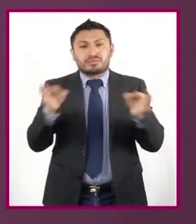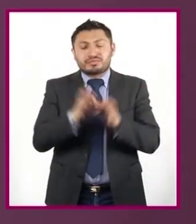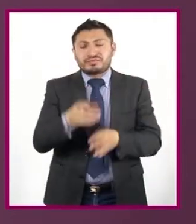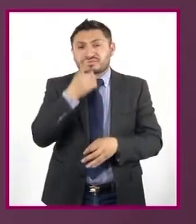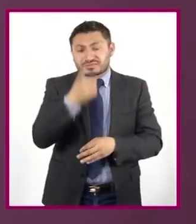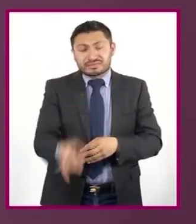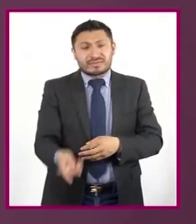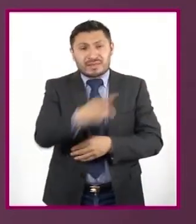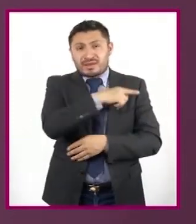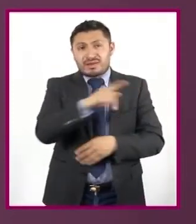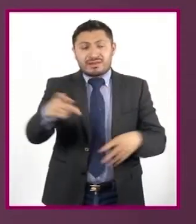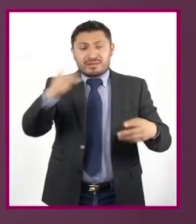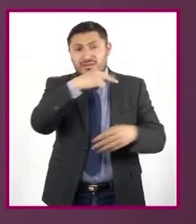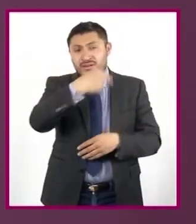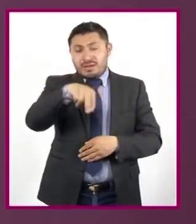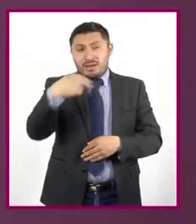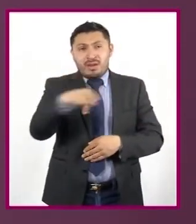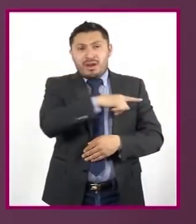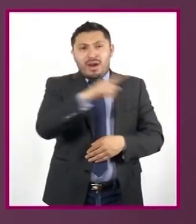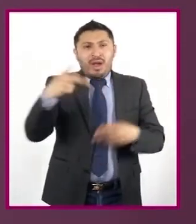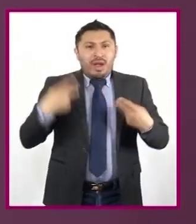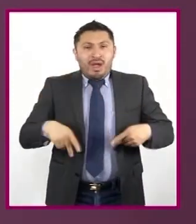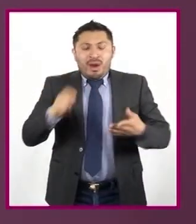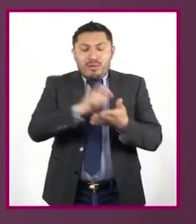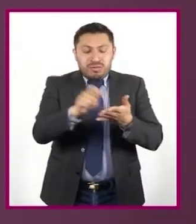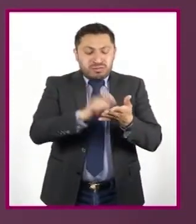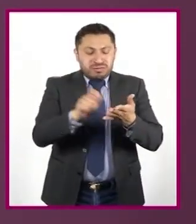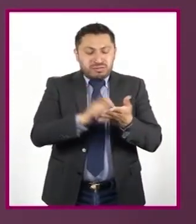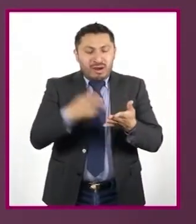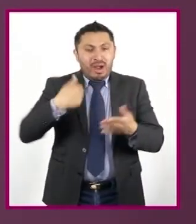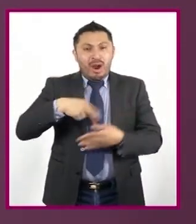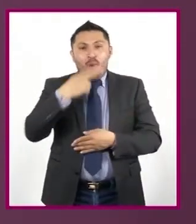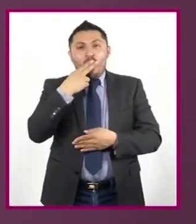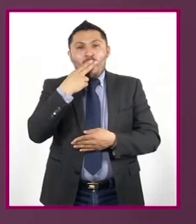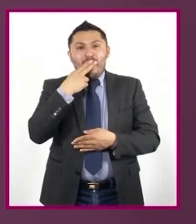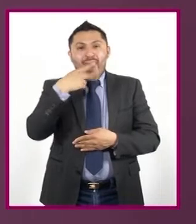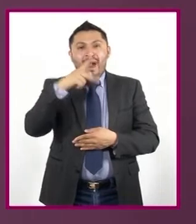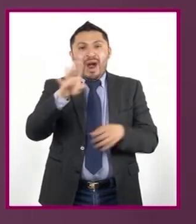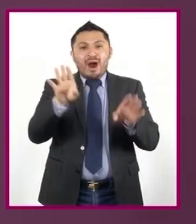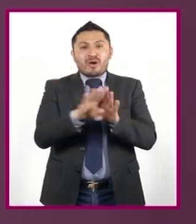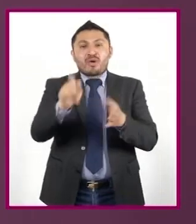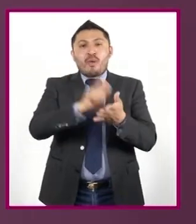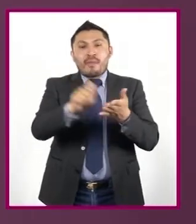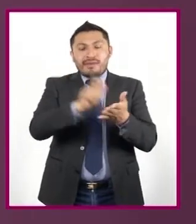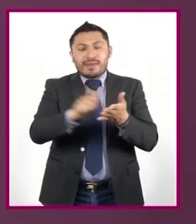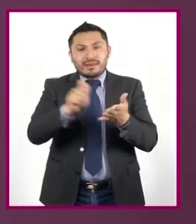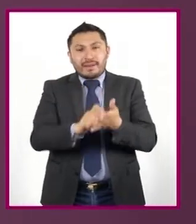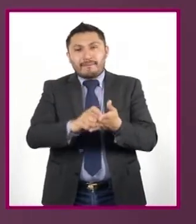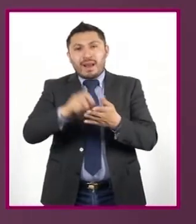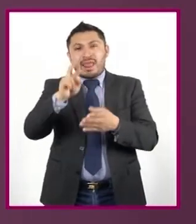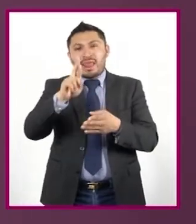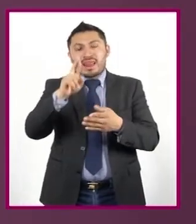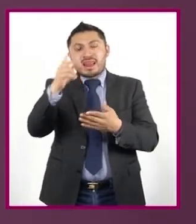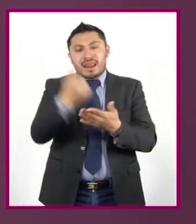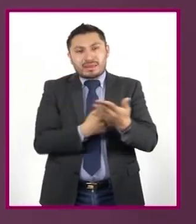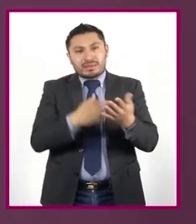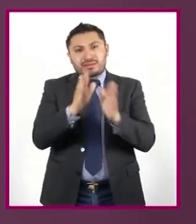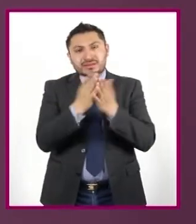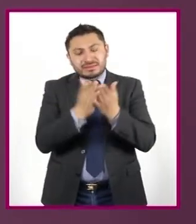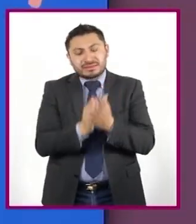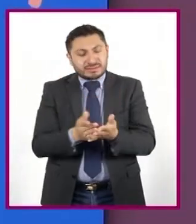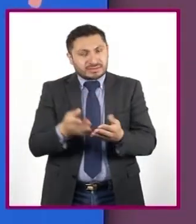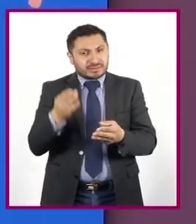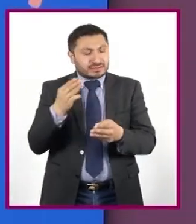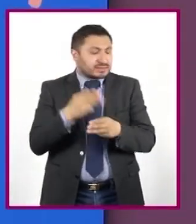a los autores de las obras que consultamos, pero ¿cómo se anotan los datos de las referencias de materiales que usamos en un